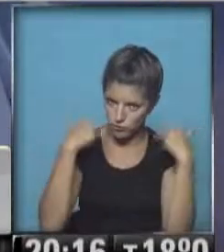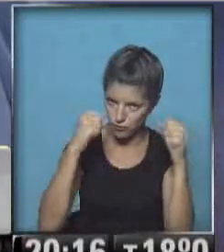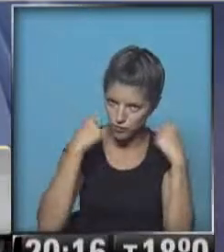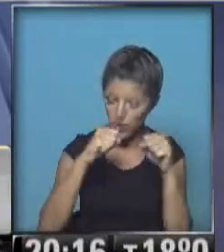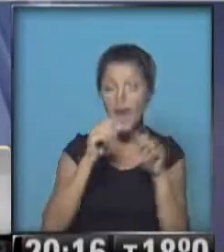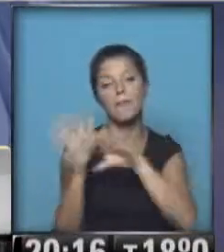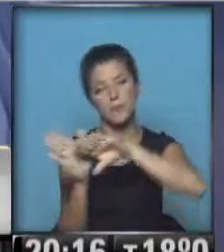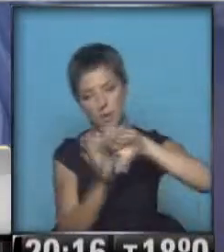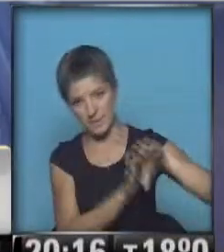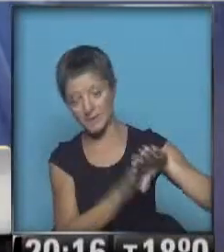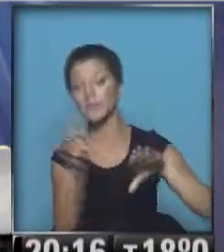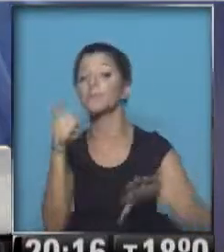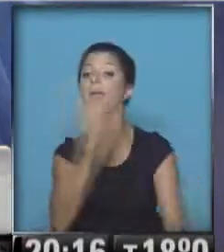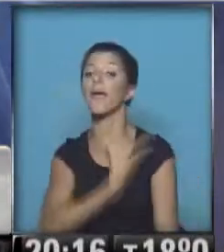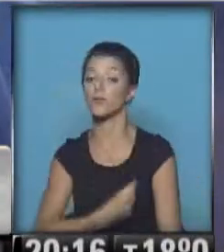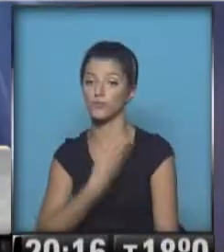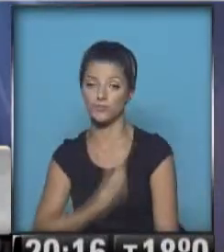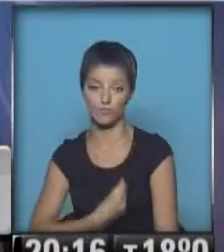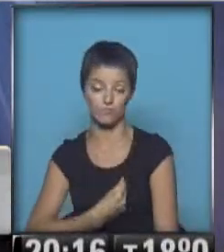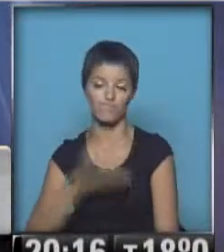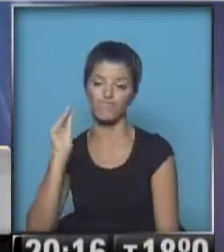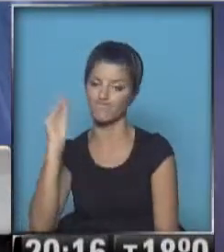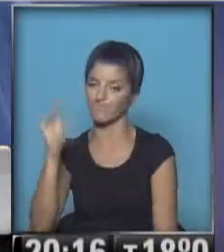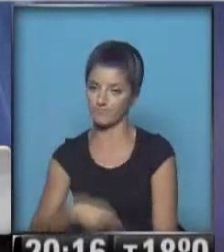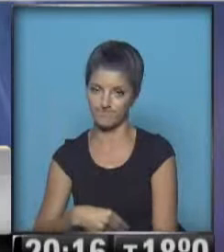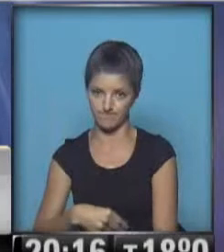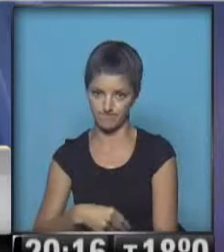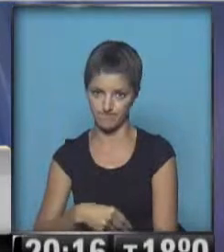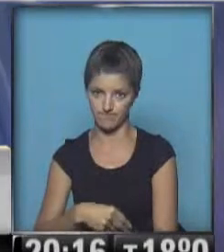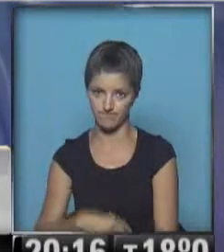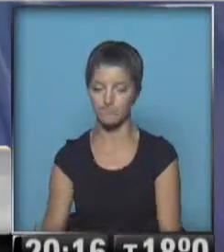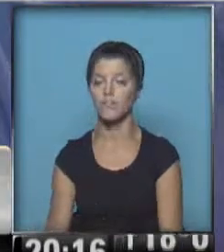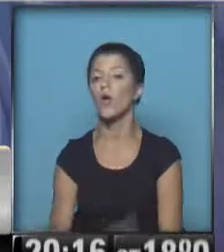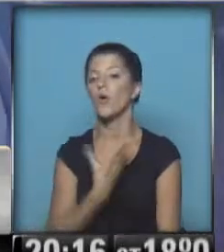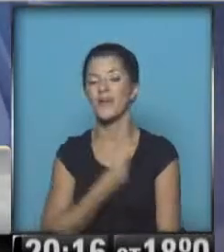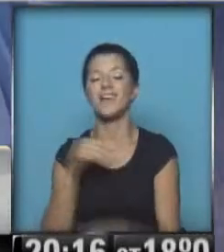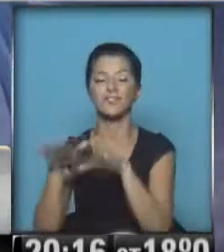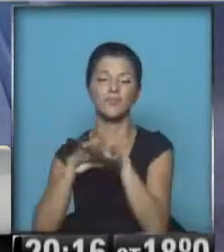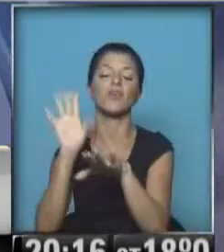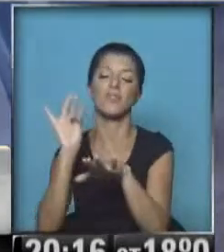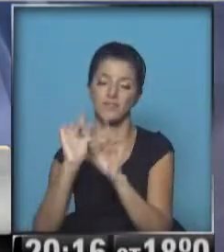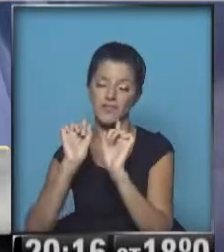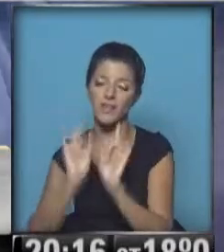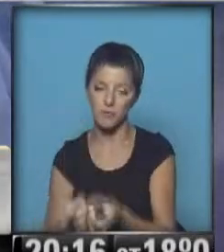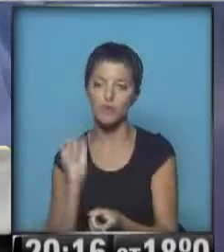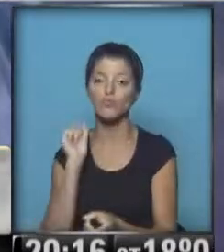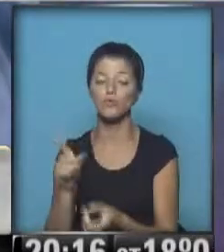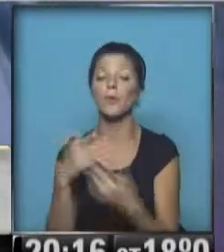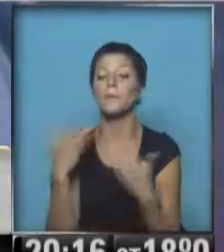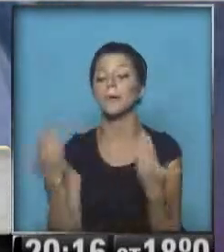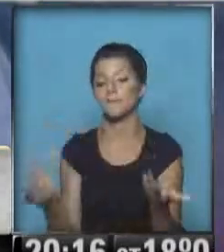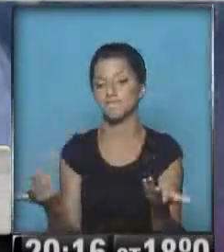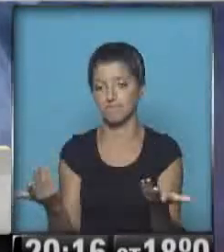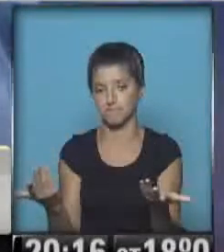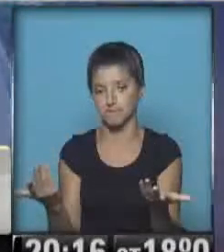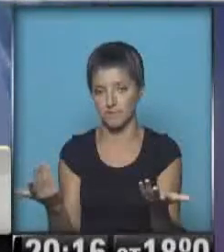parte, quedó el Globo en el camino, ¿no? Huracán, difícil la situación también del Globo. Pero